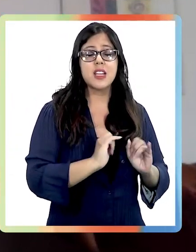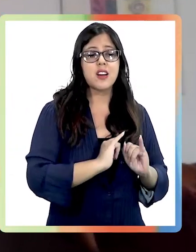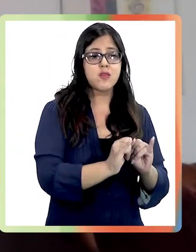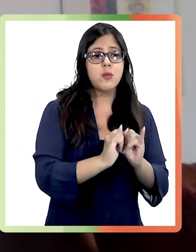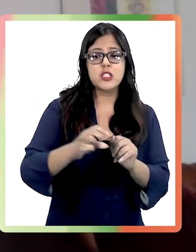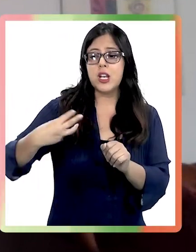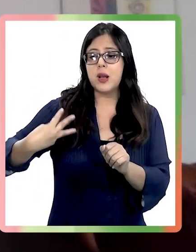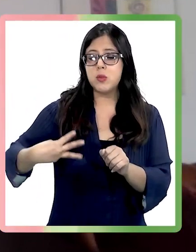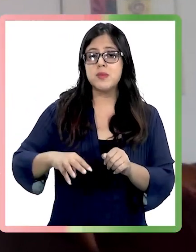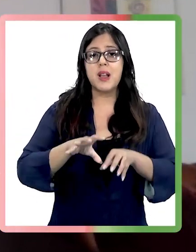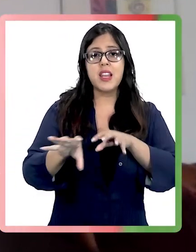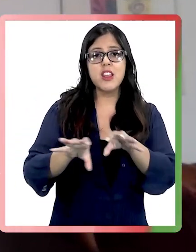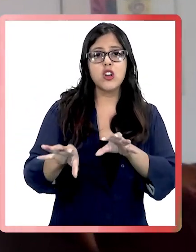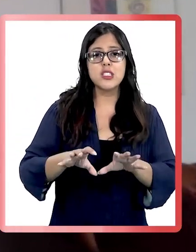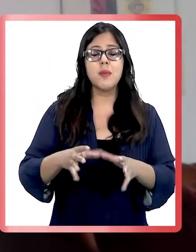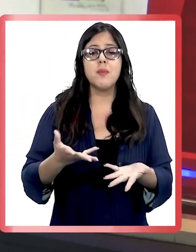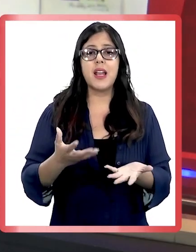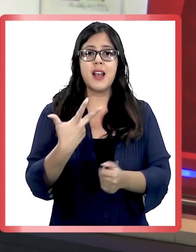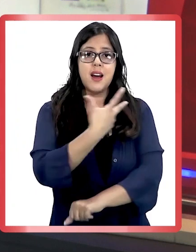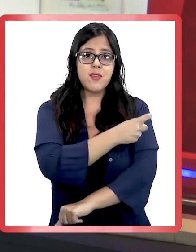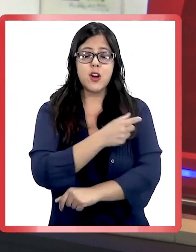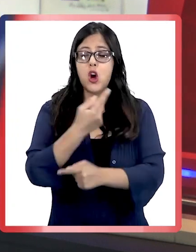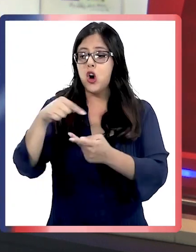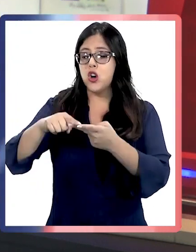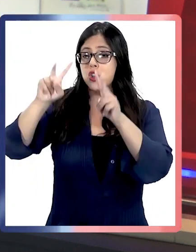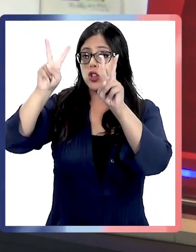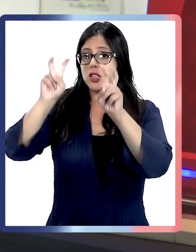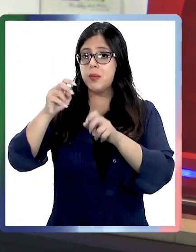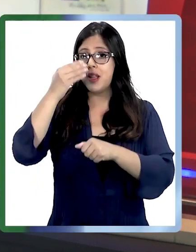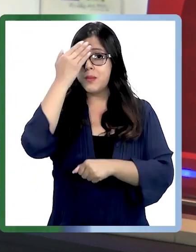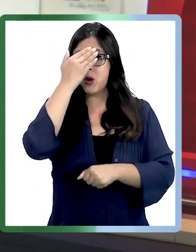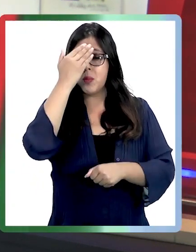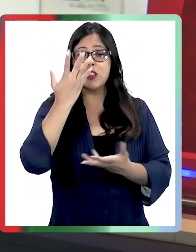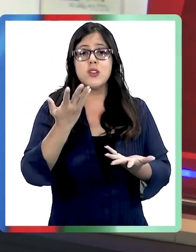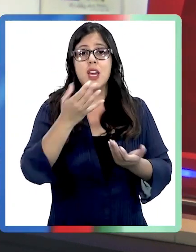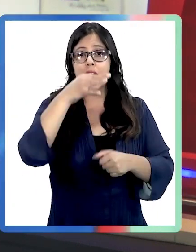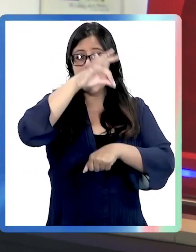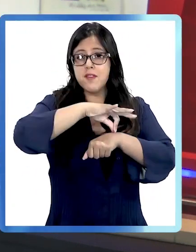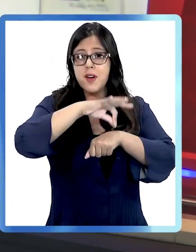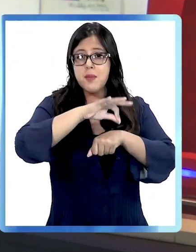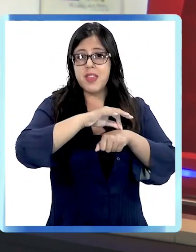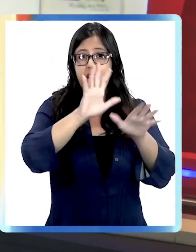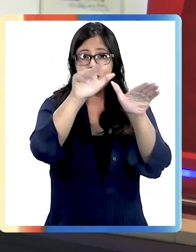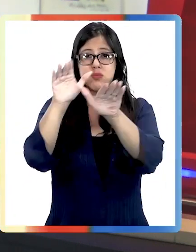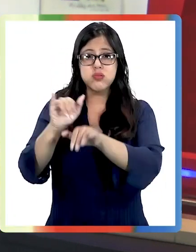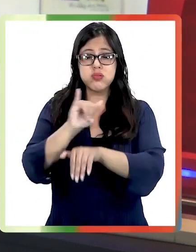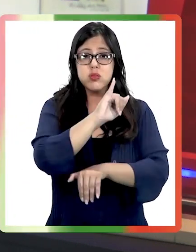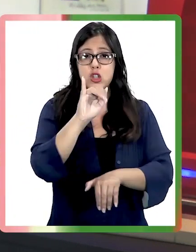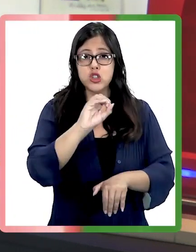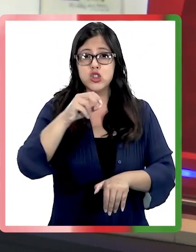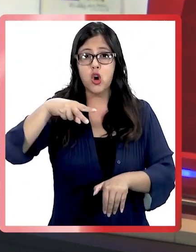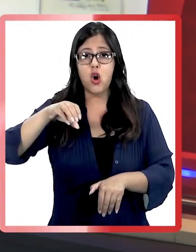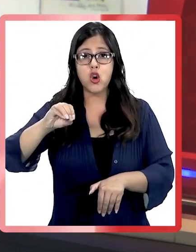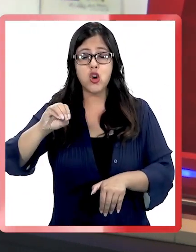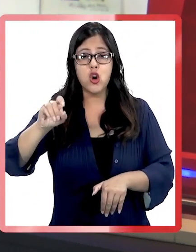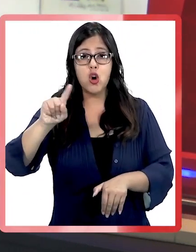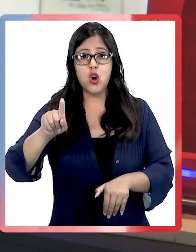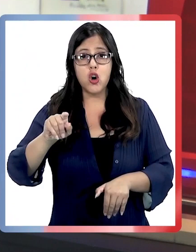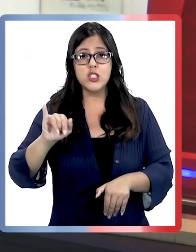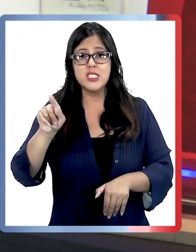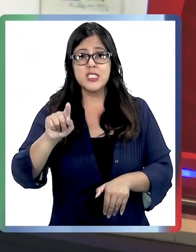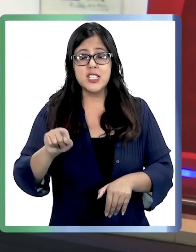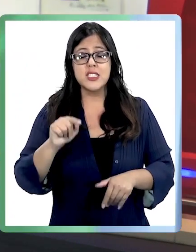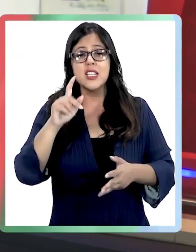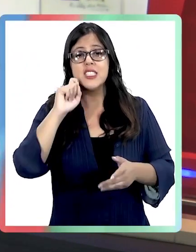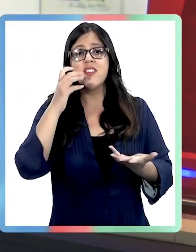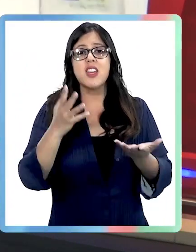los recursos a los municipios para la vacunación. Otro punto de preocupación del Ministerio de Salud es la gripe aviar, otra zoonosis, me dirá usted, ¿no? Una enfermedad